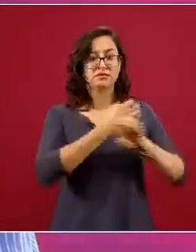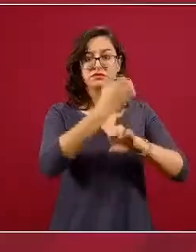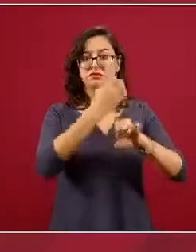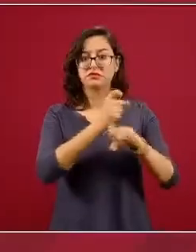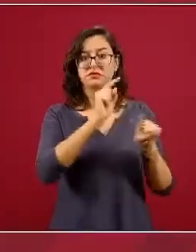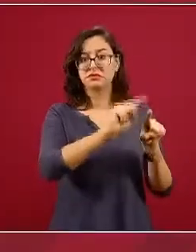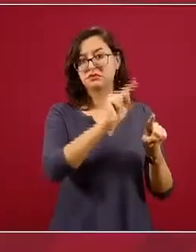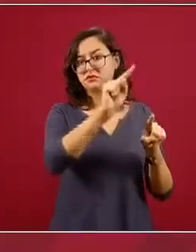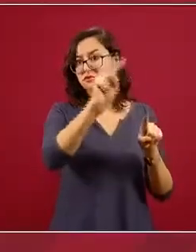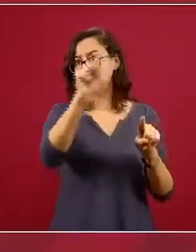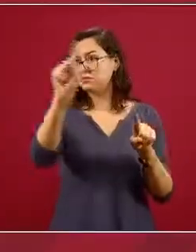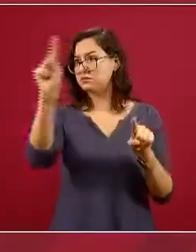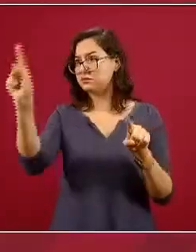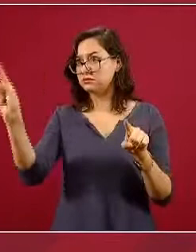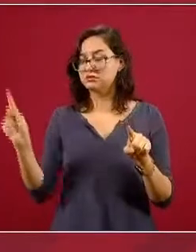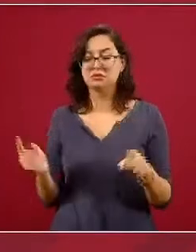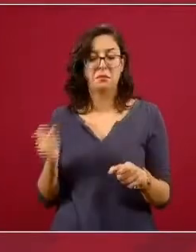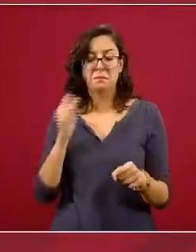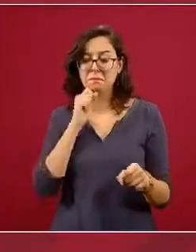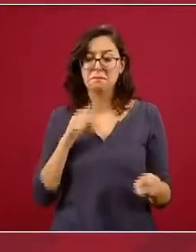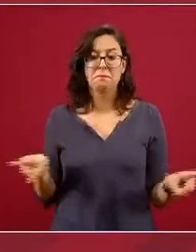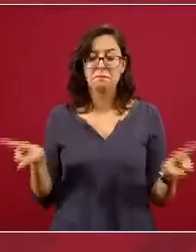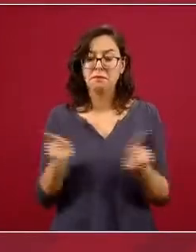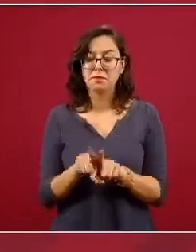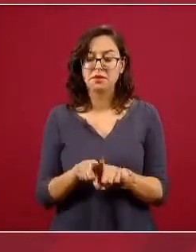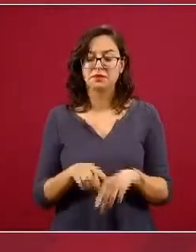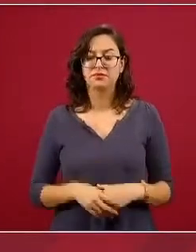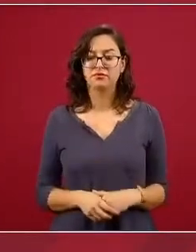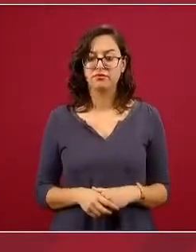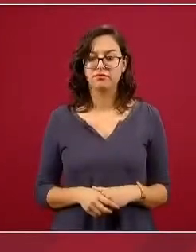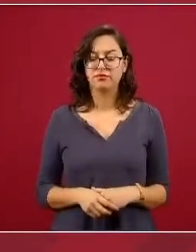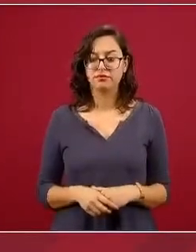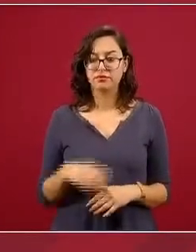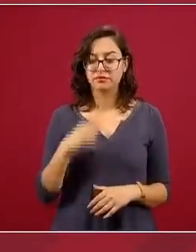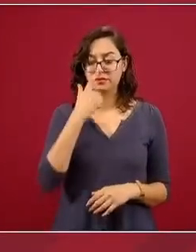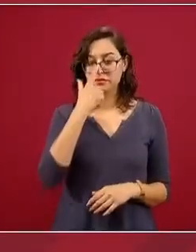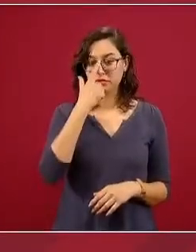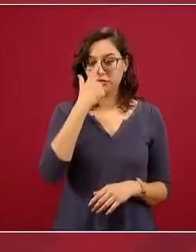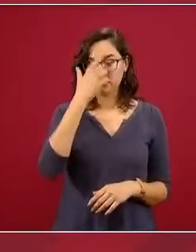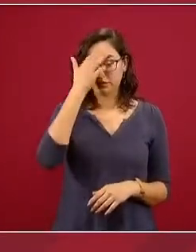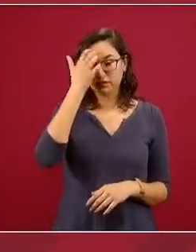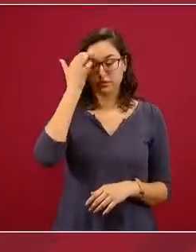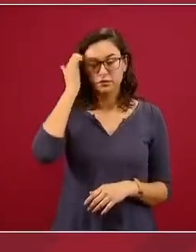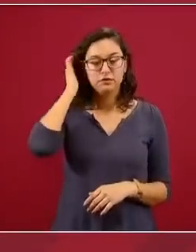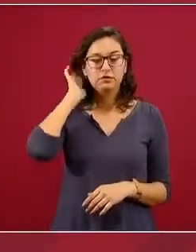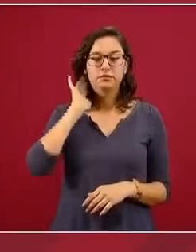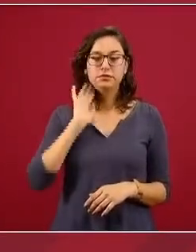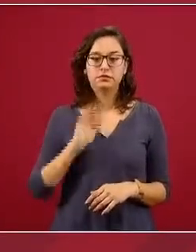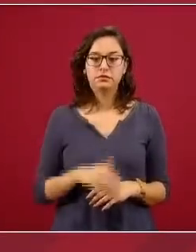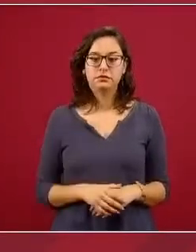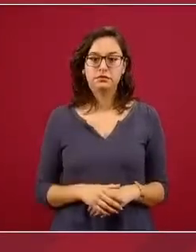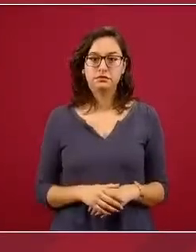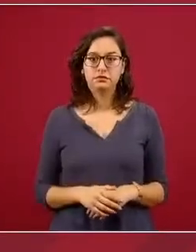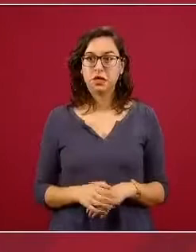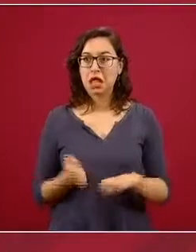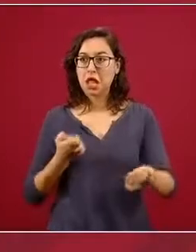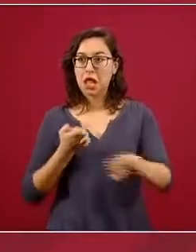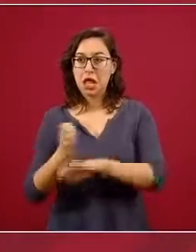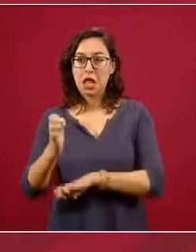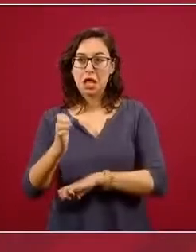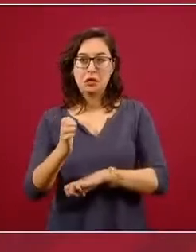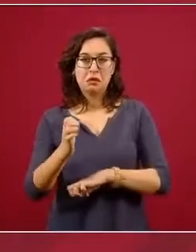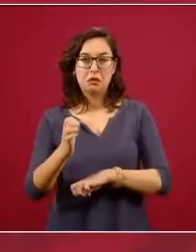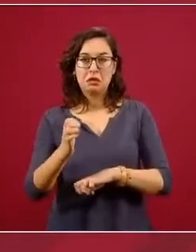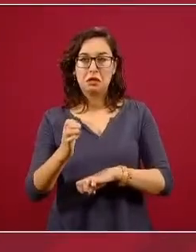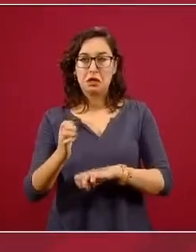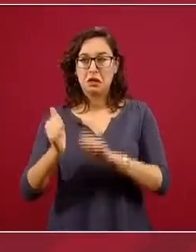federativas. Entonces, esta idea de los estados van a irse por su lado y